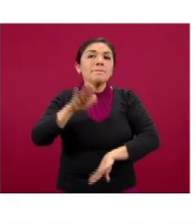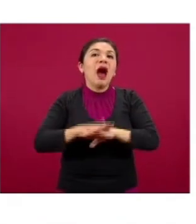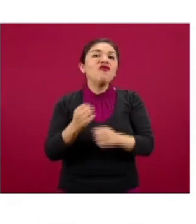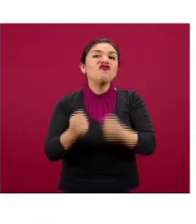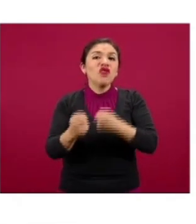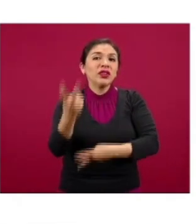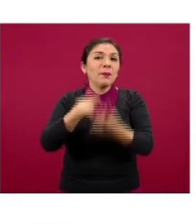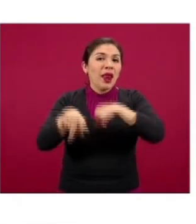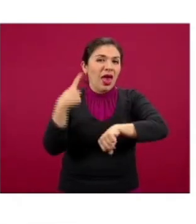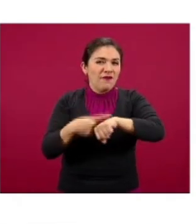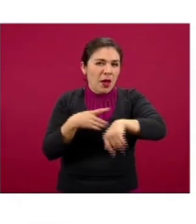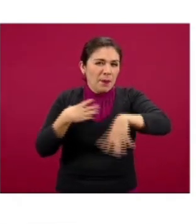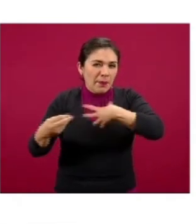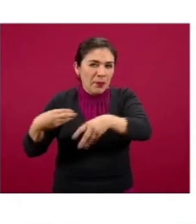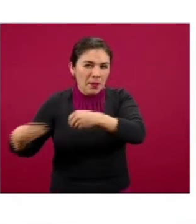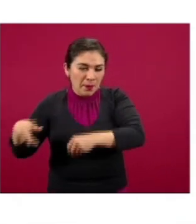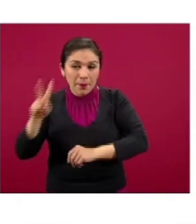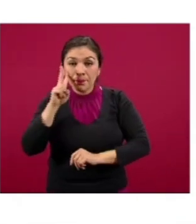intensidad epidémica.